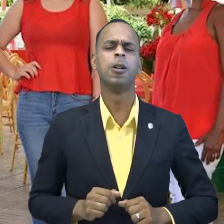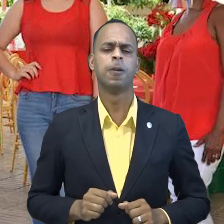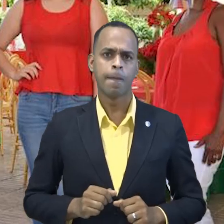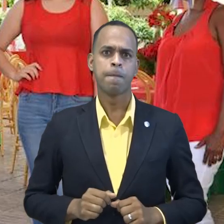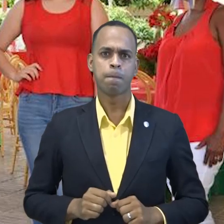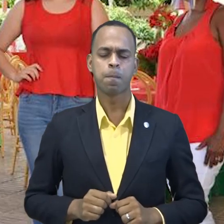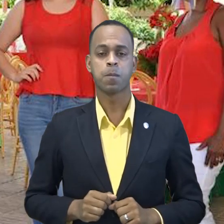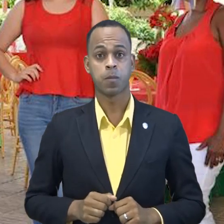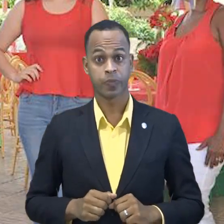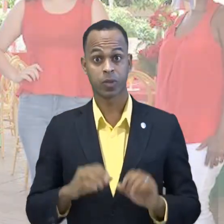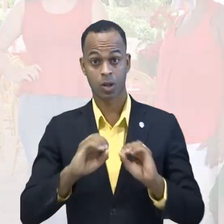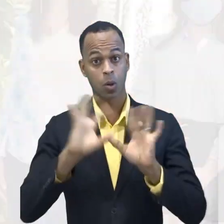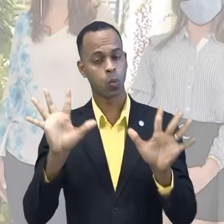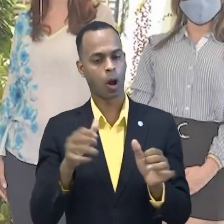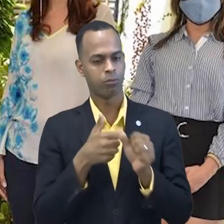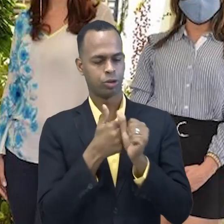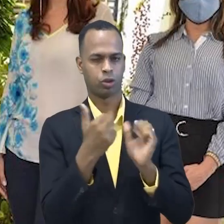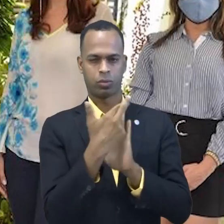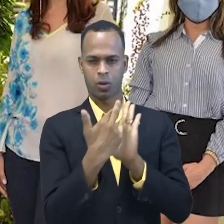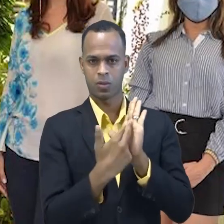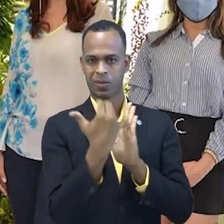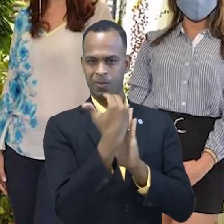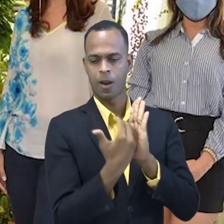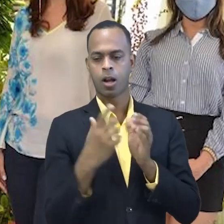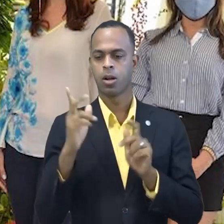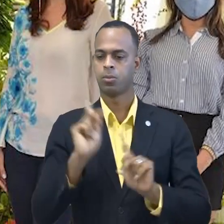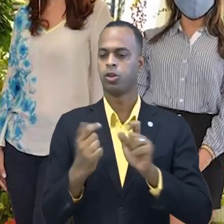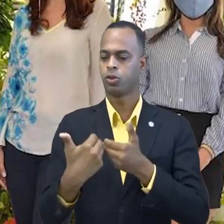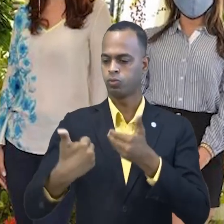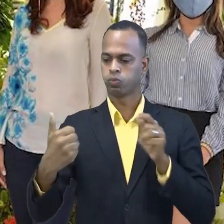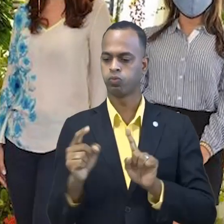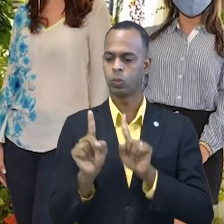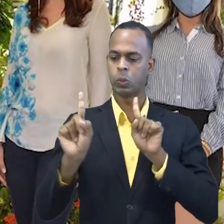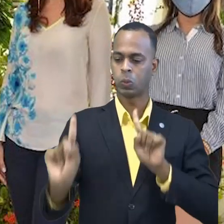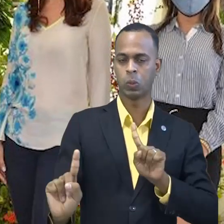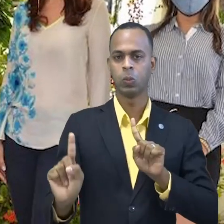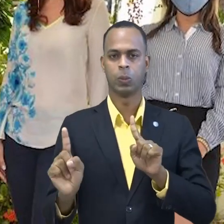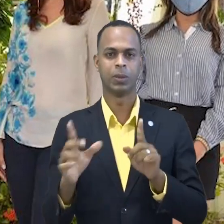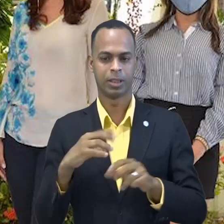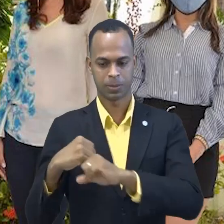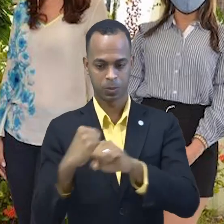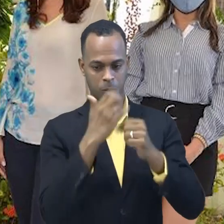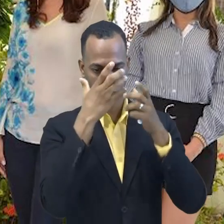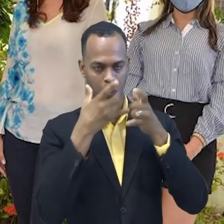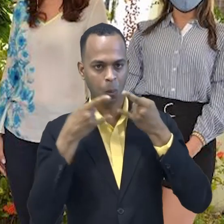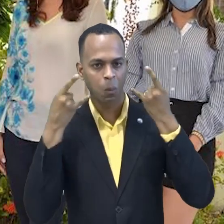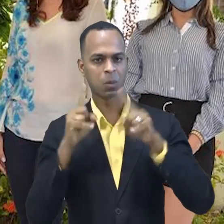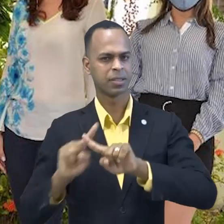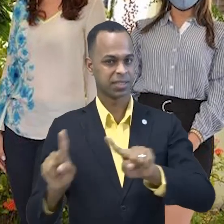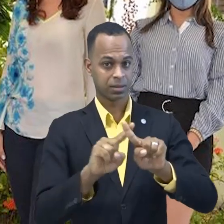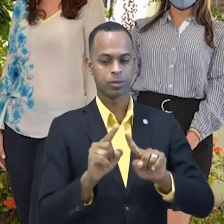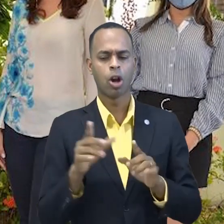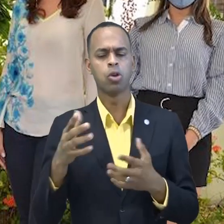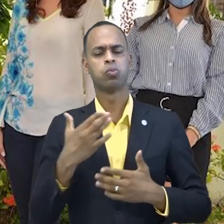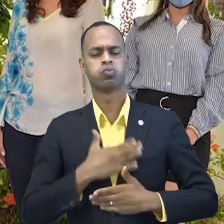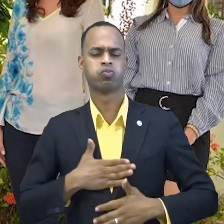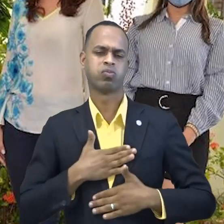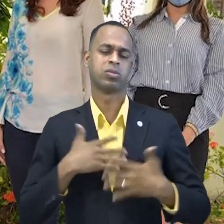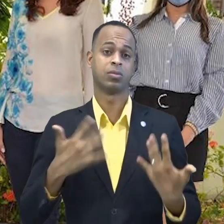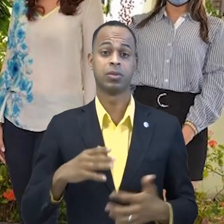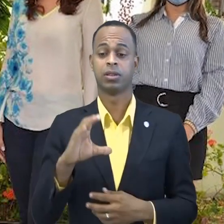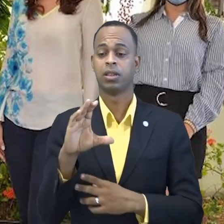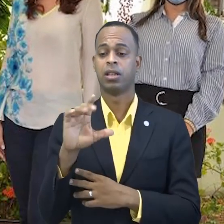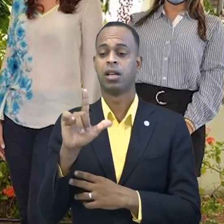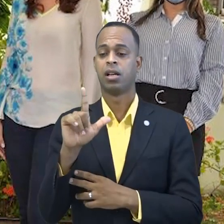rojo y verde. Tomando en cuenta los protocolos de salud y distanciamiento físico, los cronistas sociales pasaron un emotivo